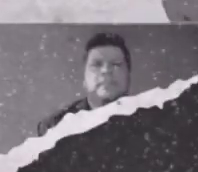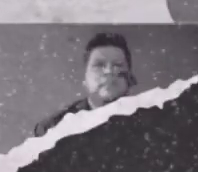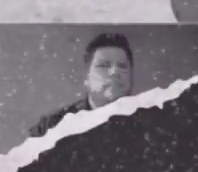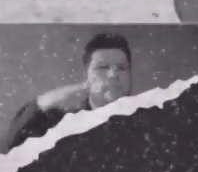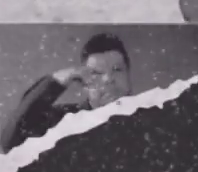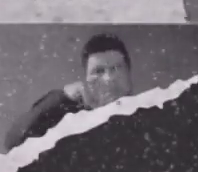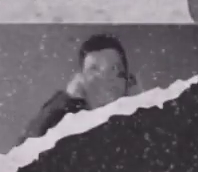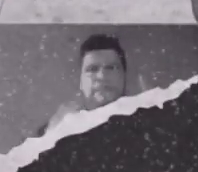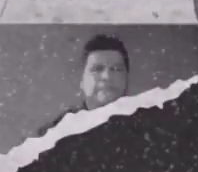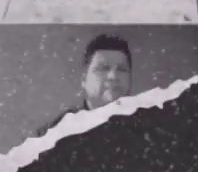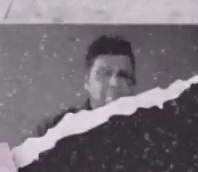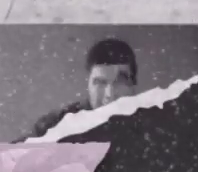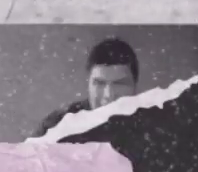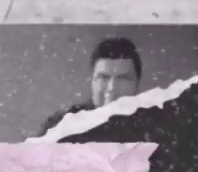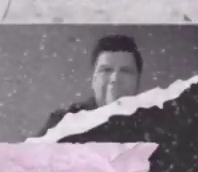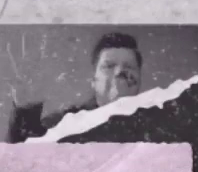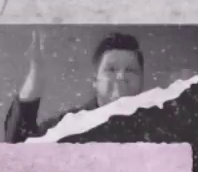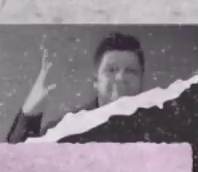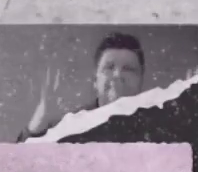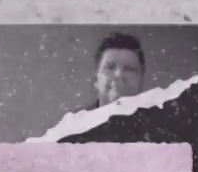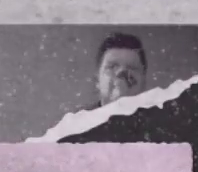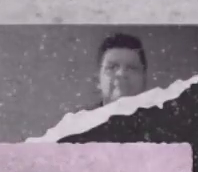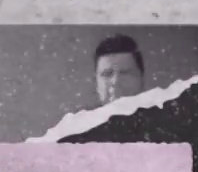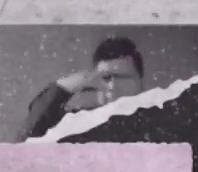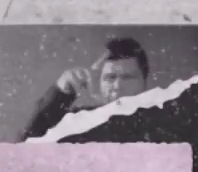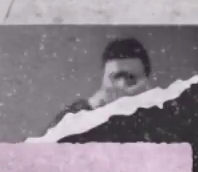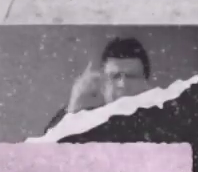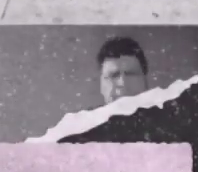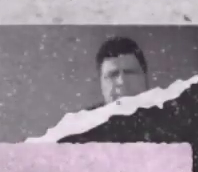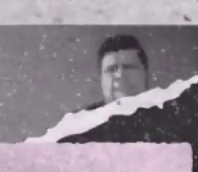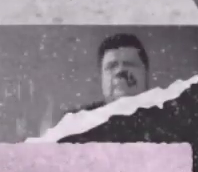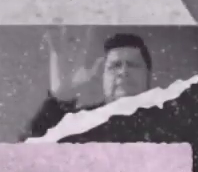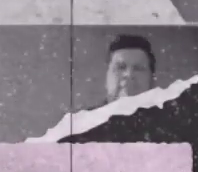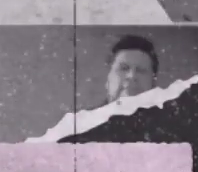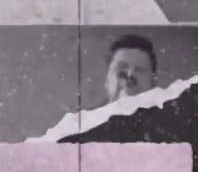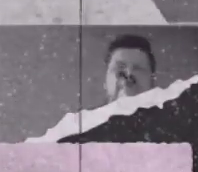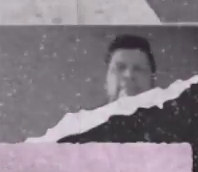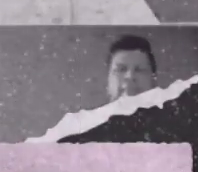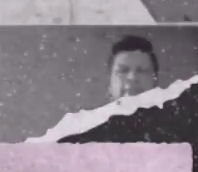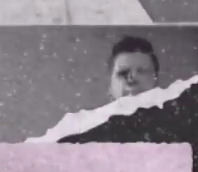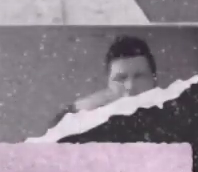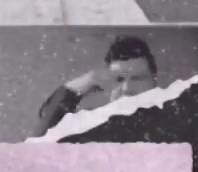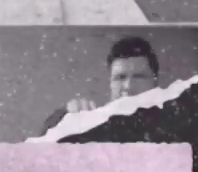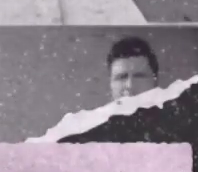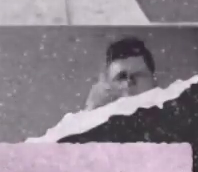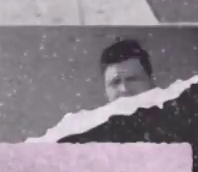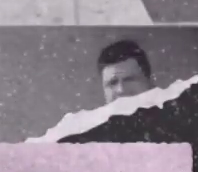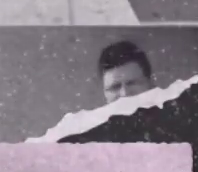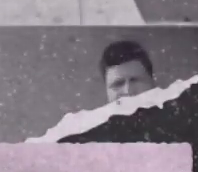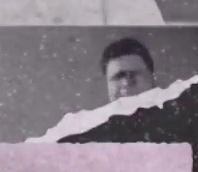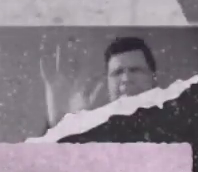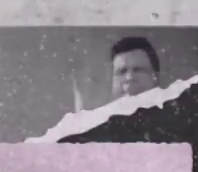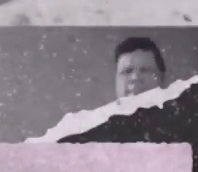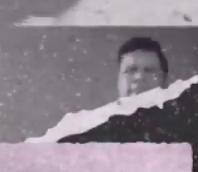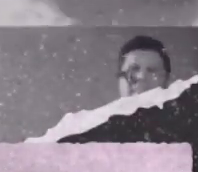¡Viva México! ¡Viva México! ¡Viva México! ¡Viva México!